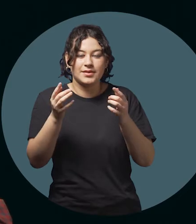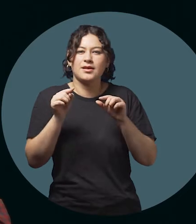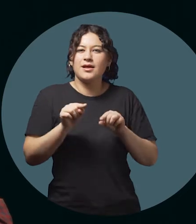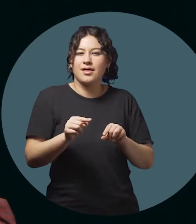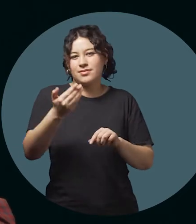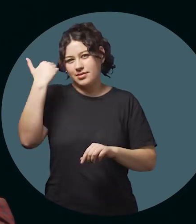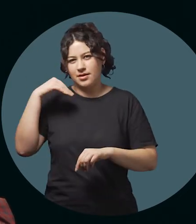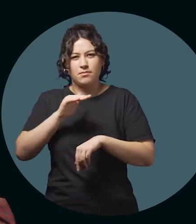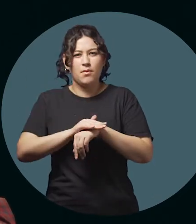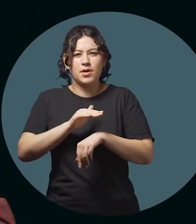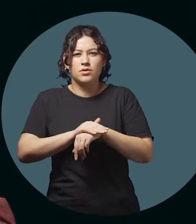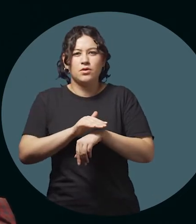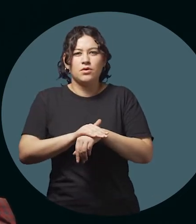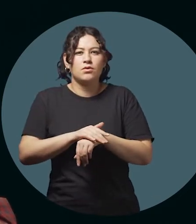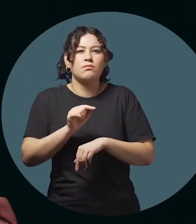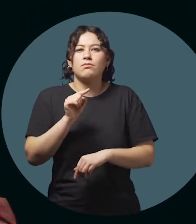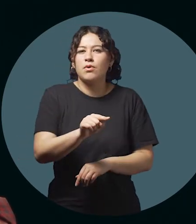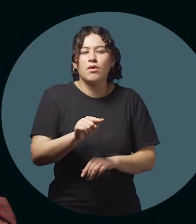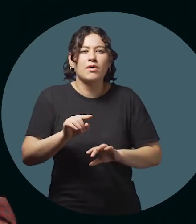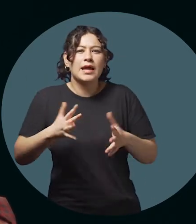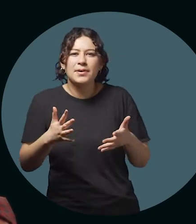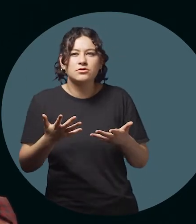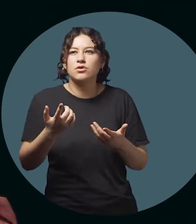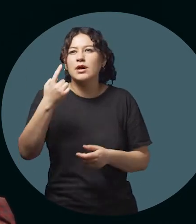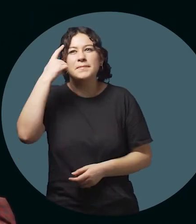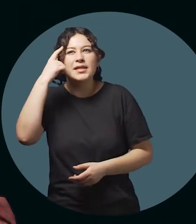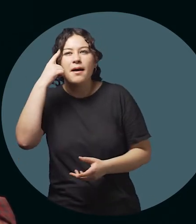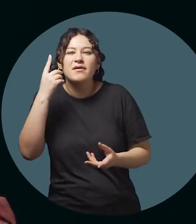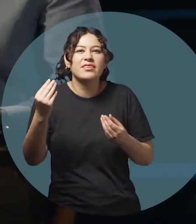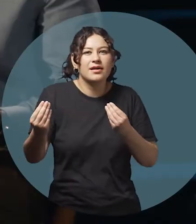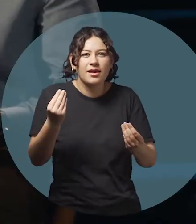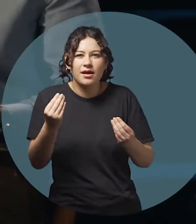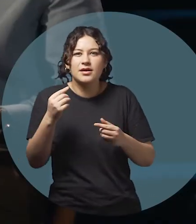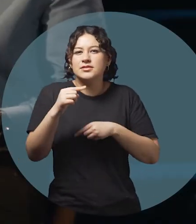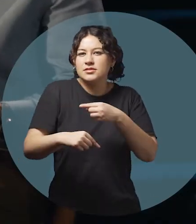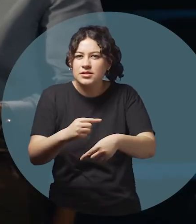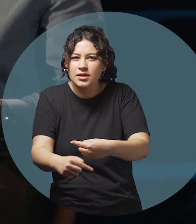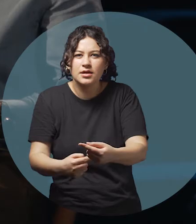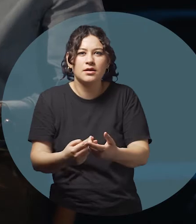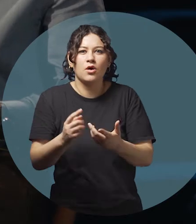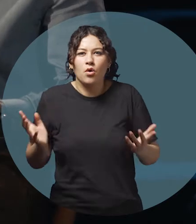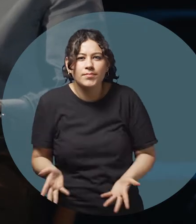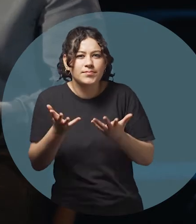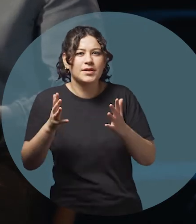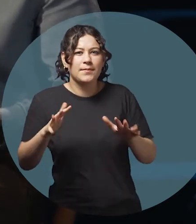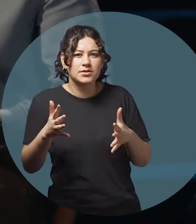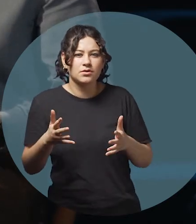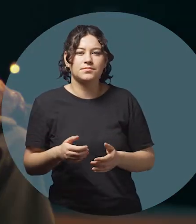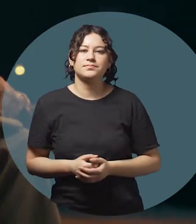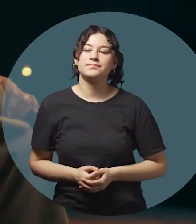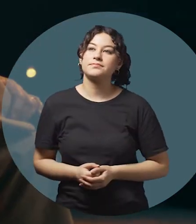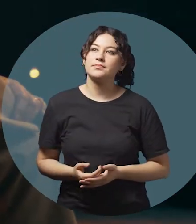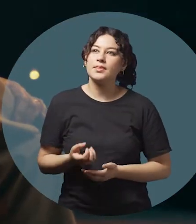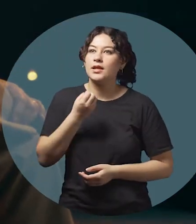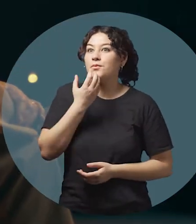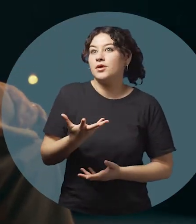En ese momento, ¿qué es lo que pasó por tu cabeza? Si seguir, continuar, fue un impulsor, ¿qué pasó ahí?